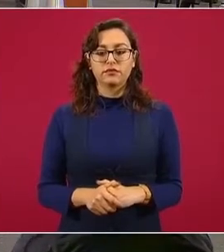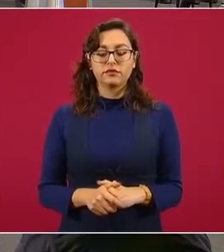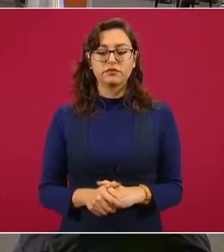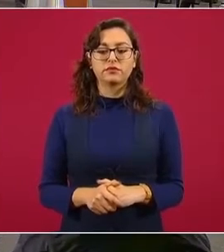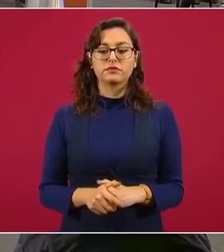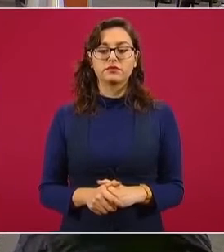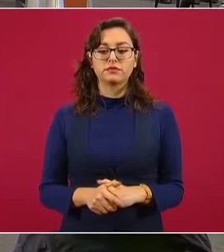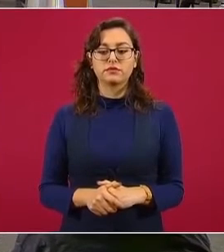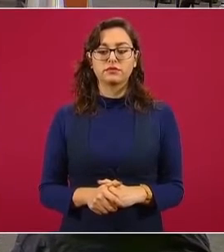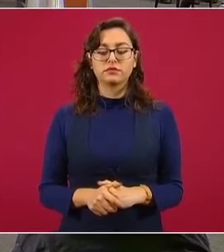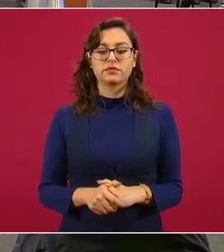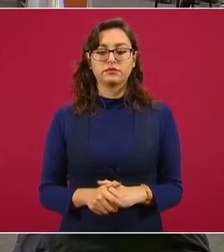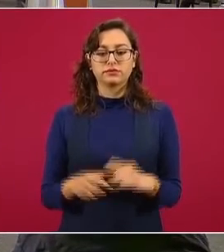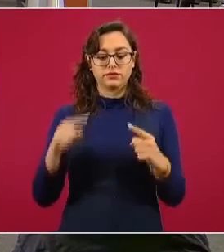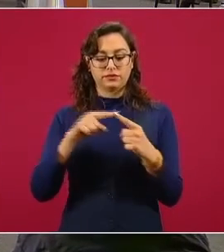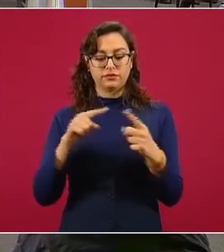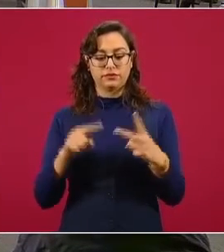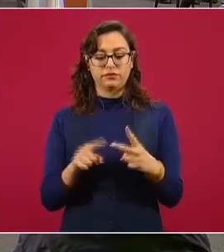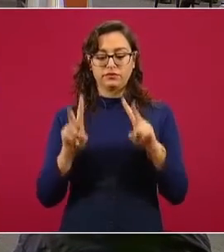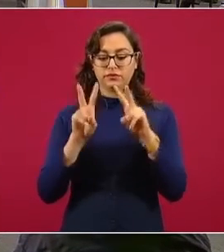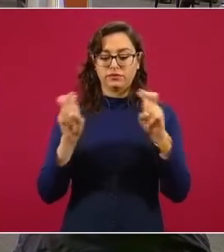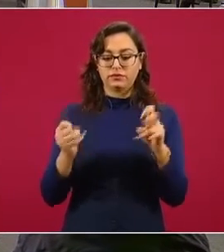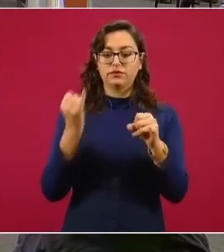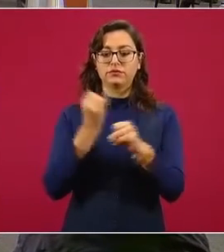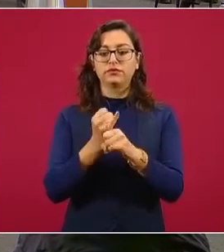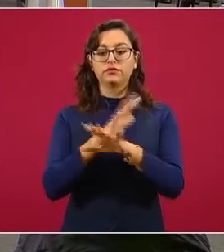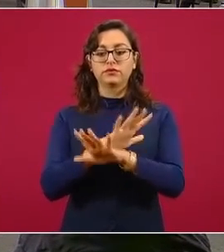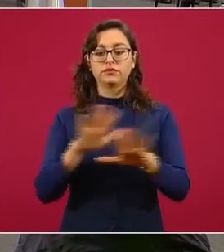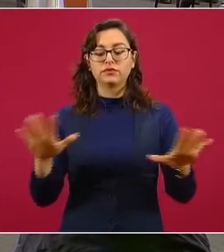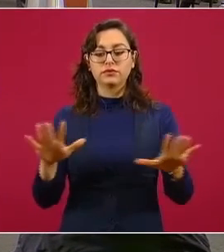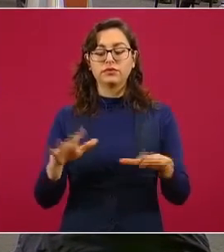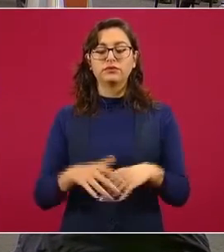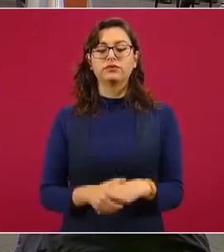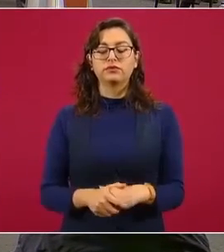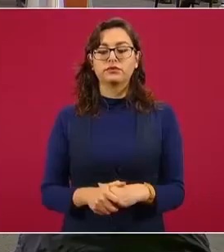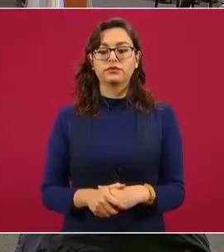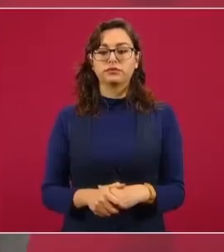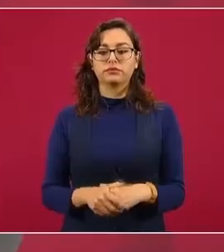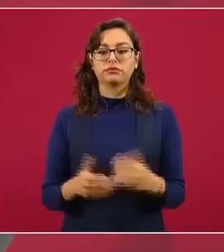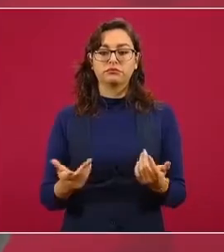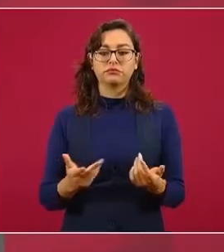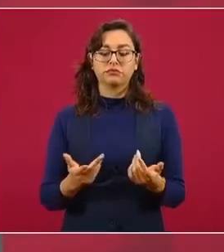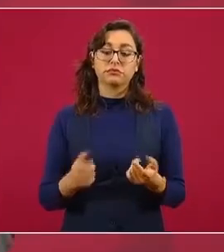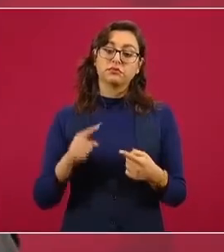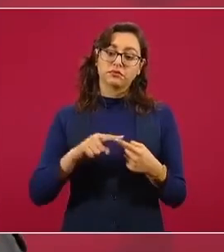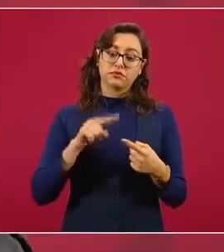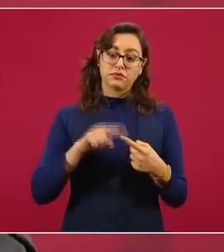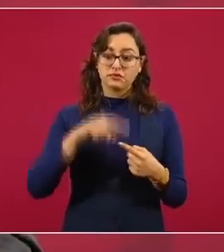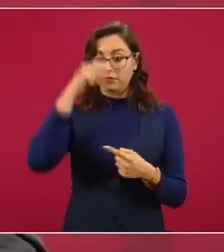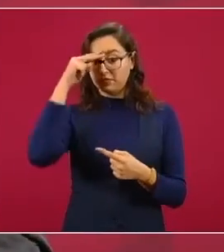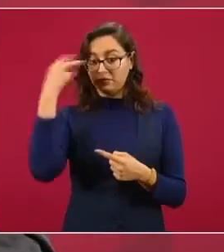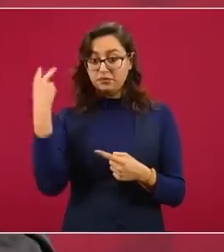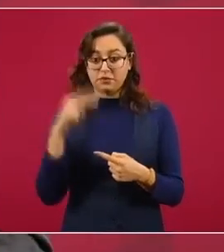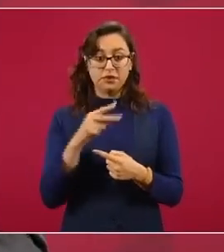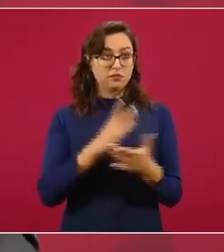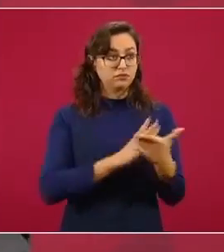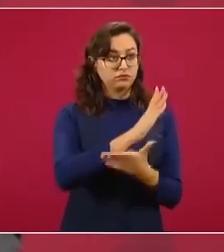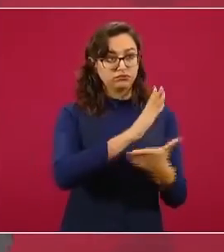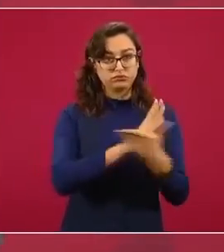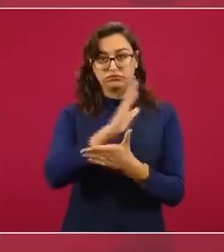informarles de dos cuestiones: la presencia internacional de México en esta materia y el avance en materia de